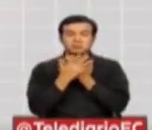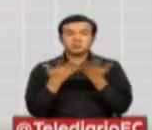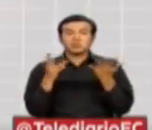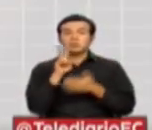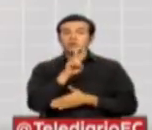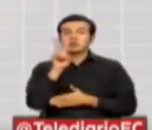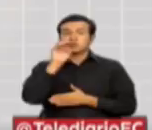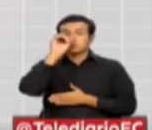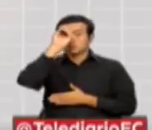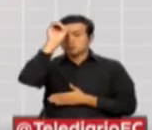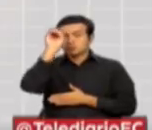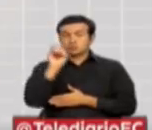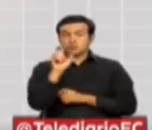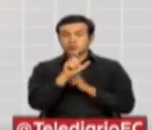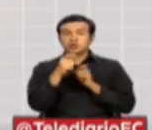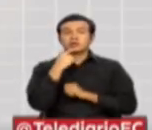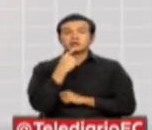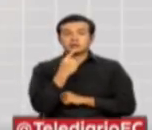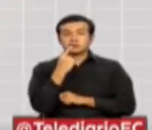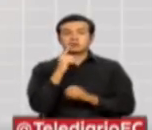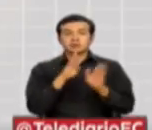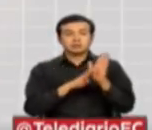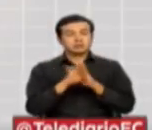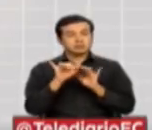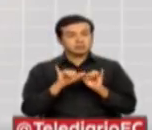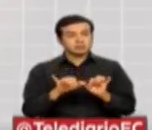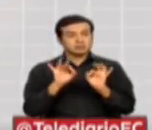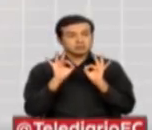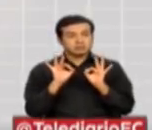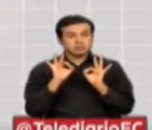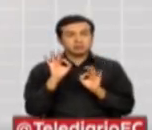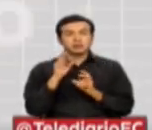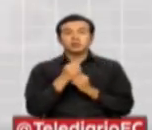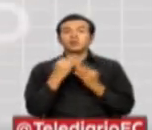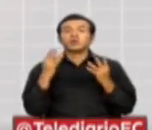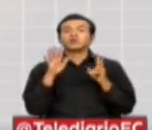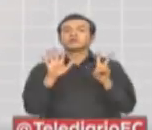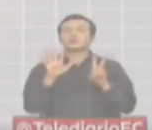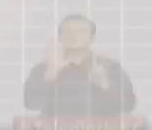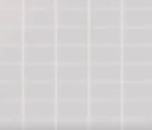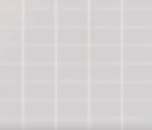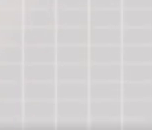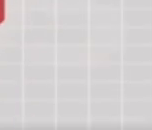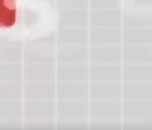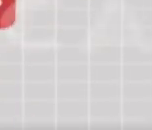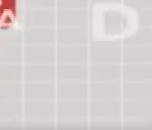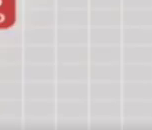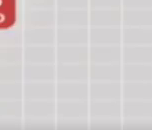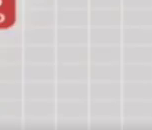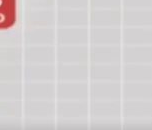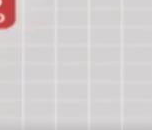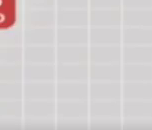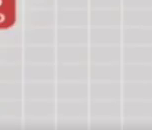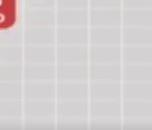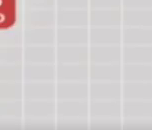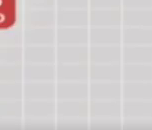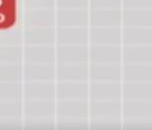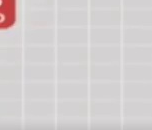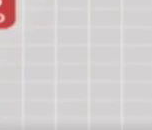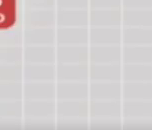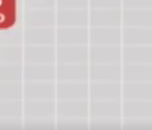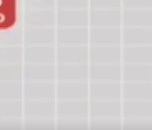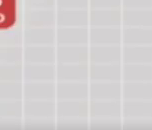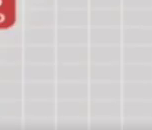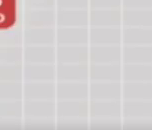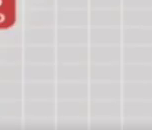un 22% que nos dijo que el país va por el camino correcto y el 77% que va por el camino equivocado. En las barras que